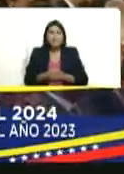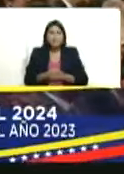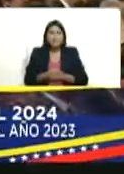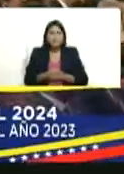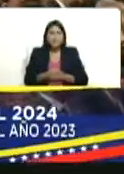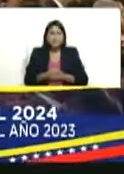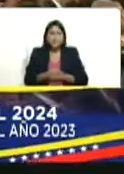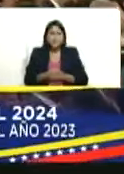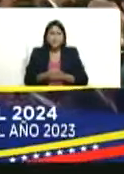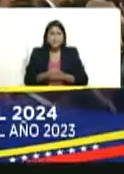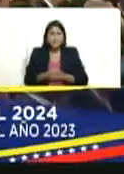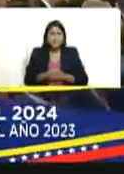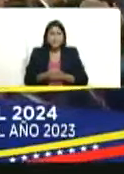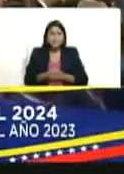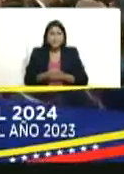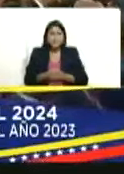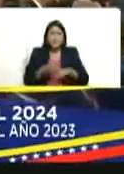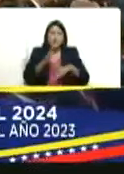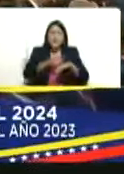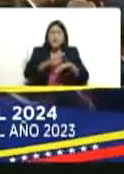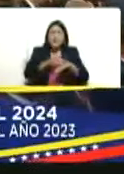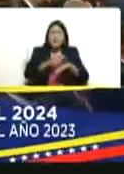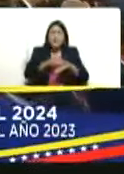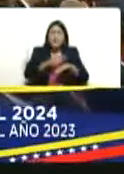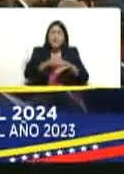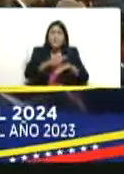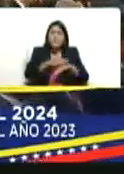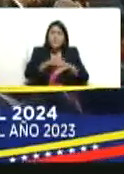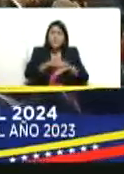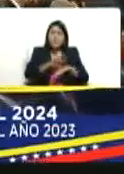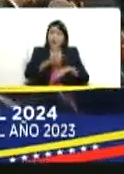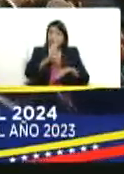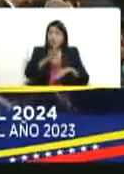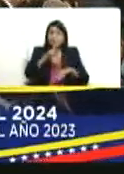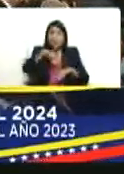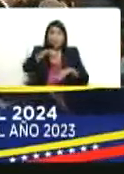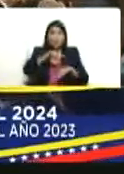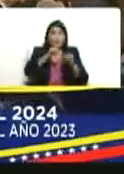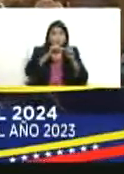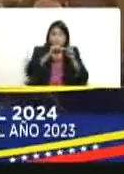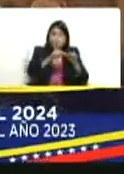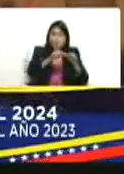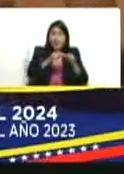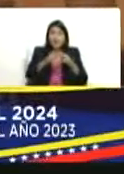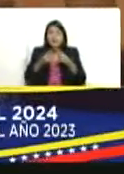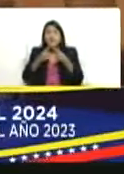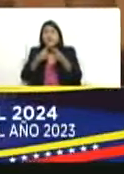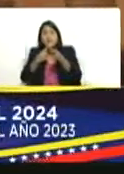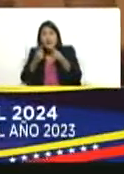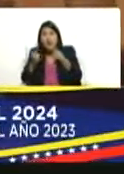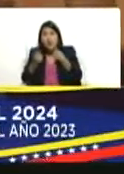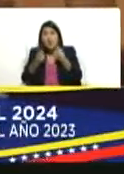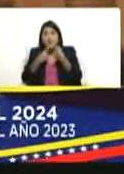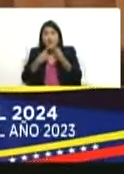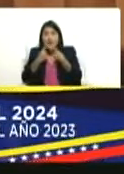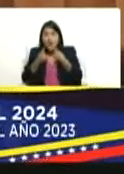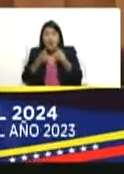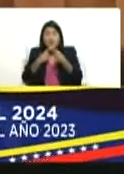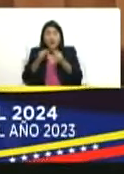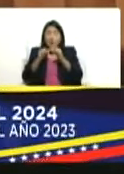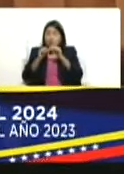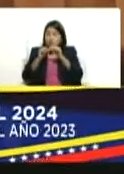Y ese camino nadie ni nada nos sacará. Diálogo, diálogo y diálogo